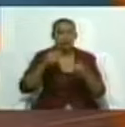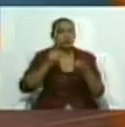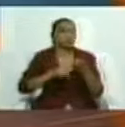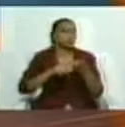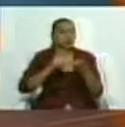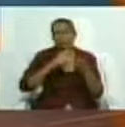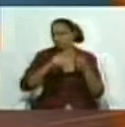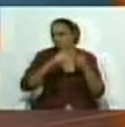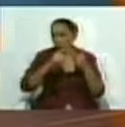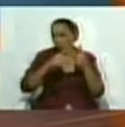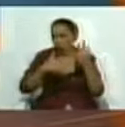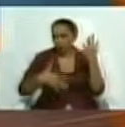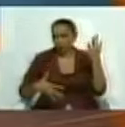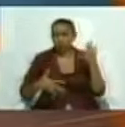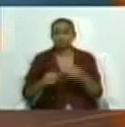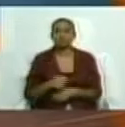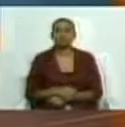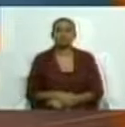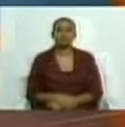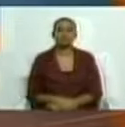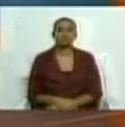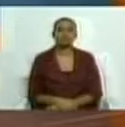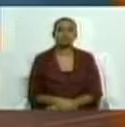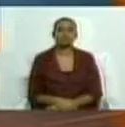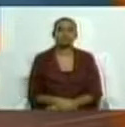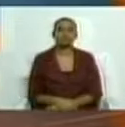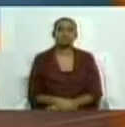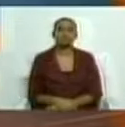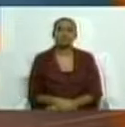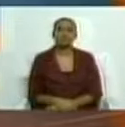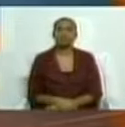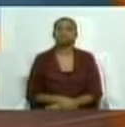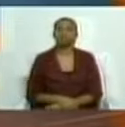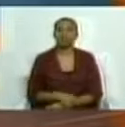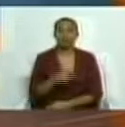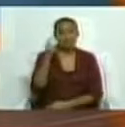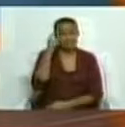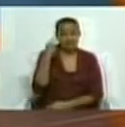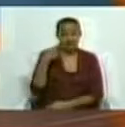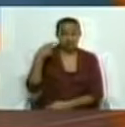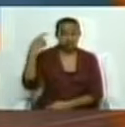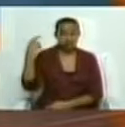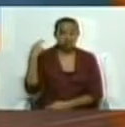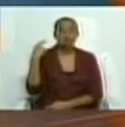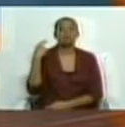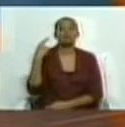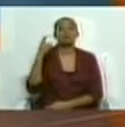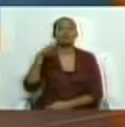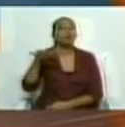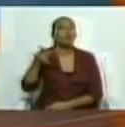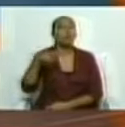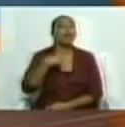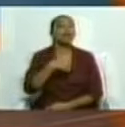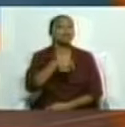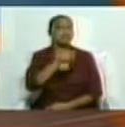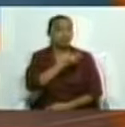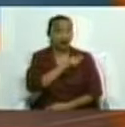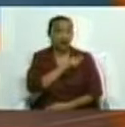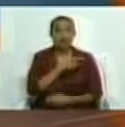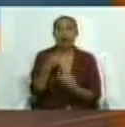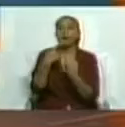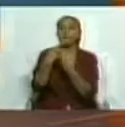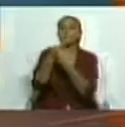tienen orden de aprensión debo destacar que en días recientes fue detenido en España por una alerta roja que